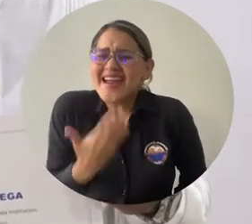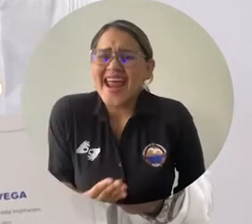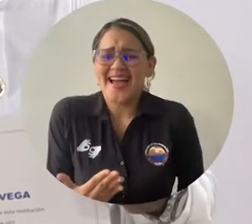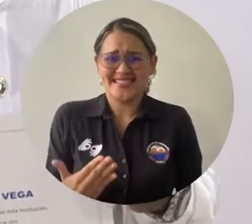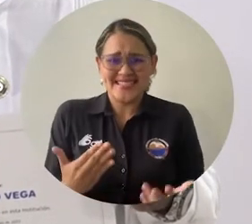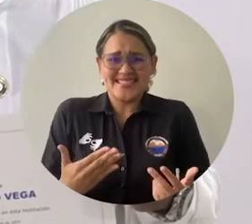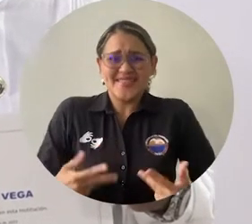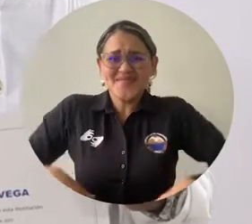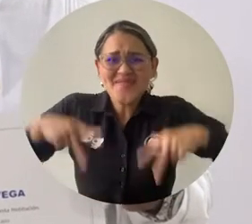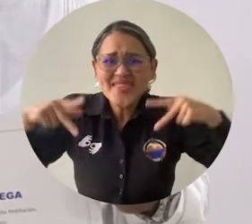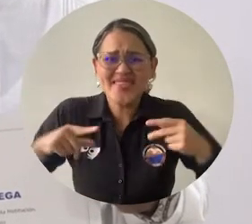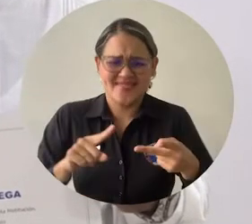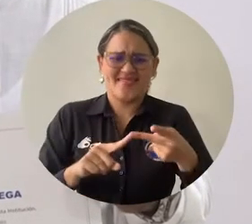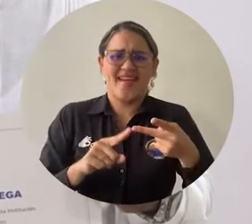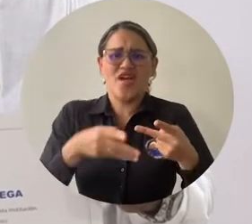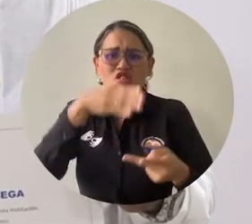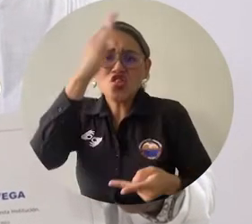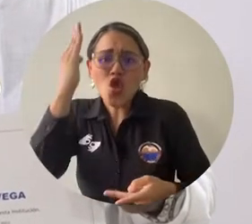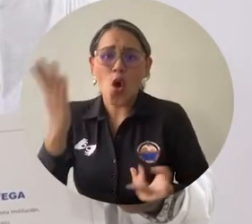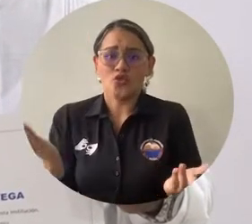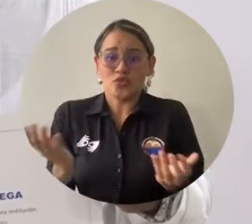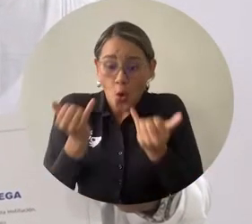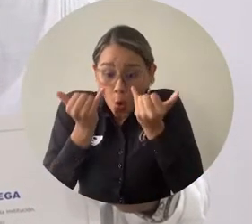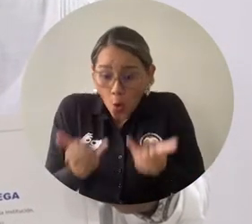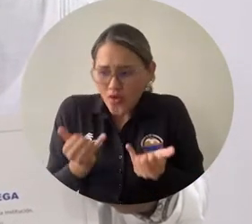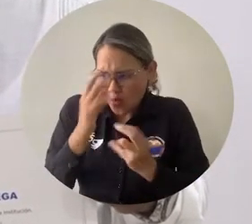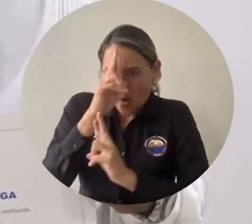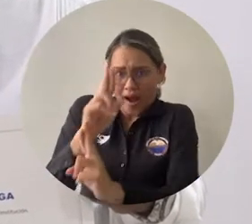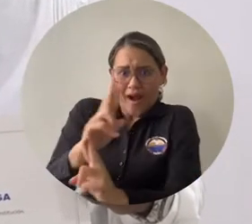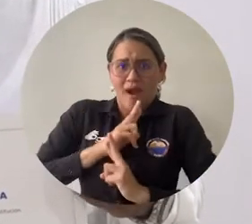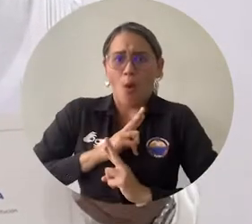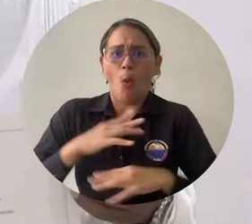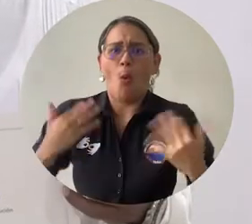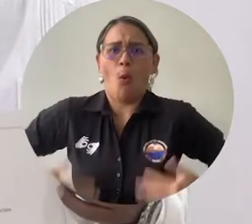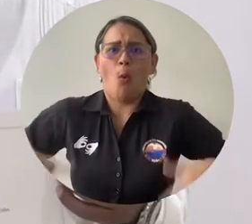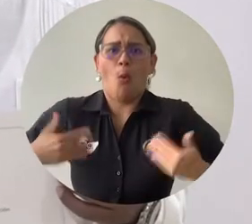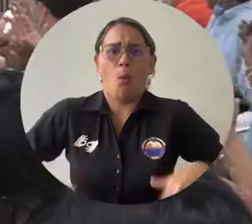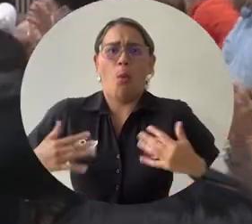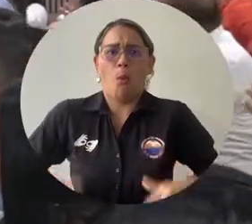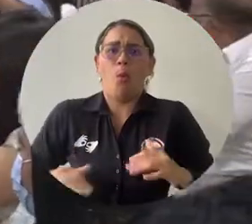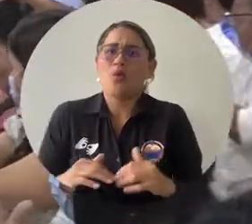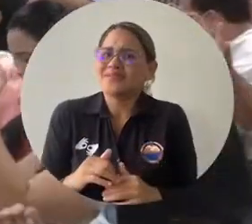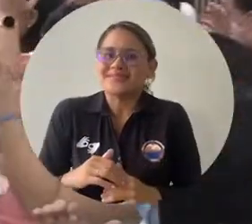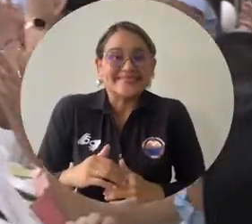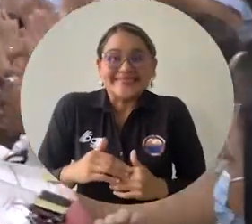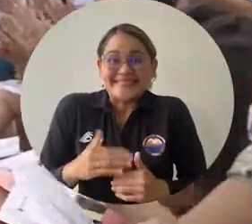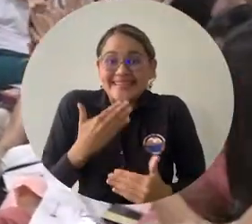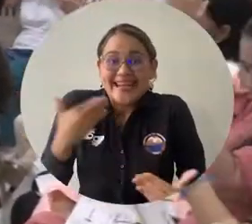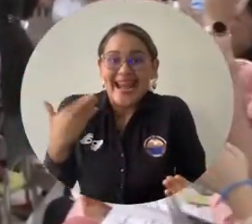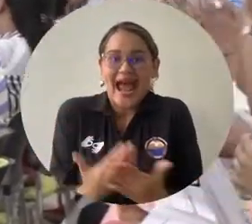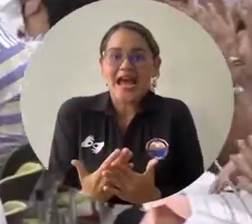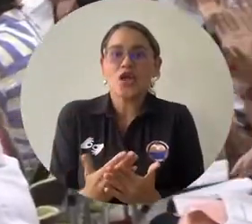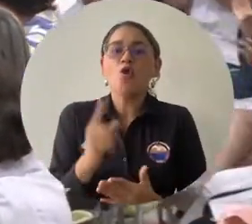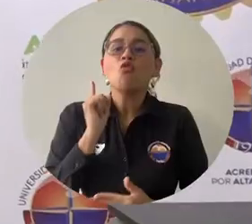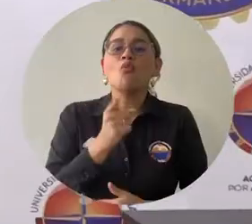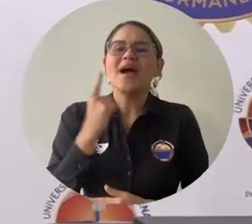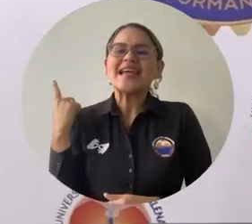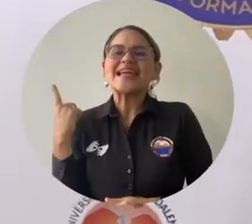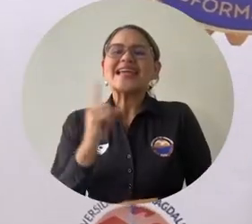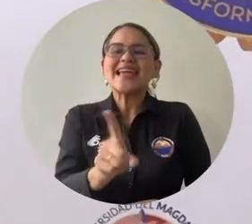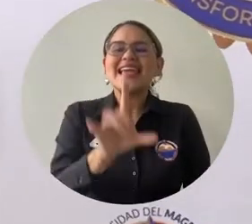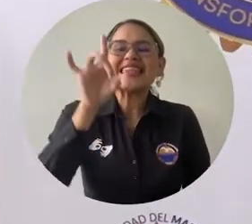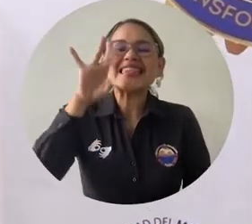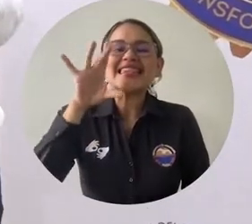vida, con Dios, por este honor de haber recibido este reconocimiento,